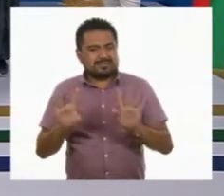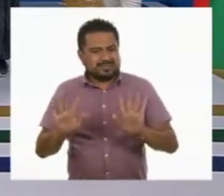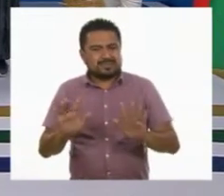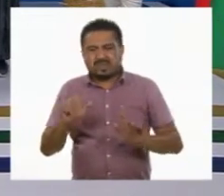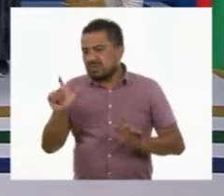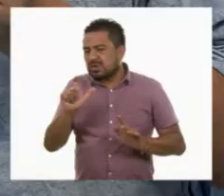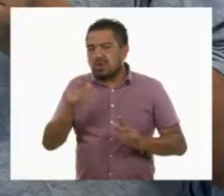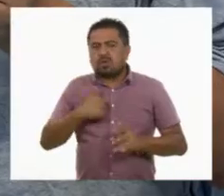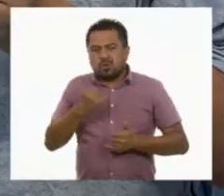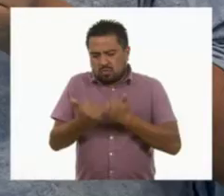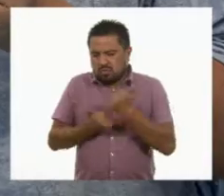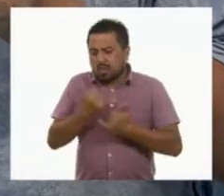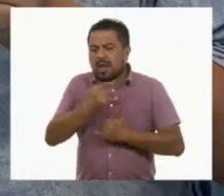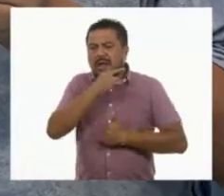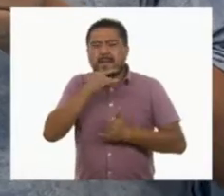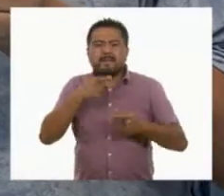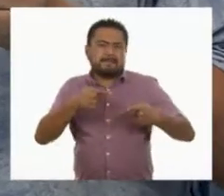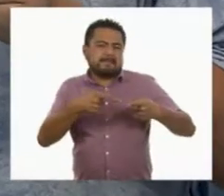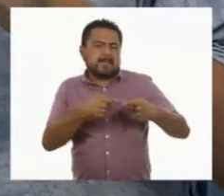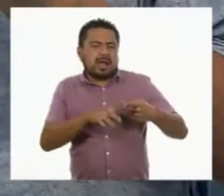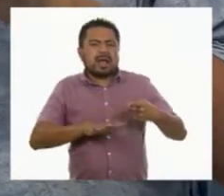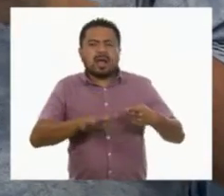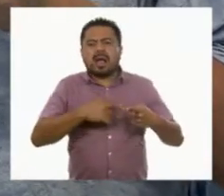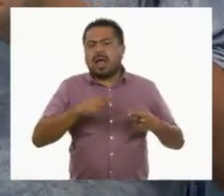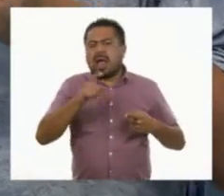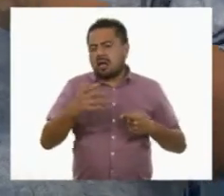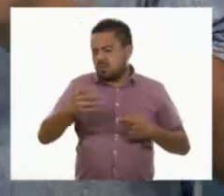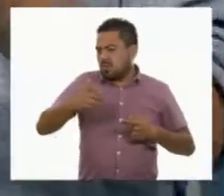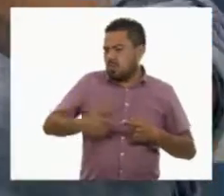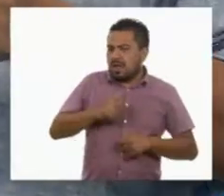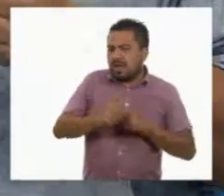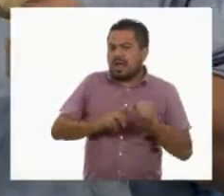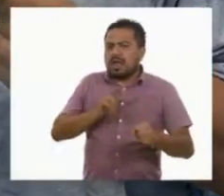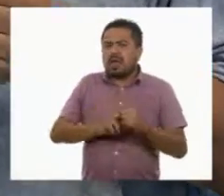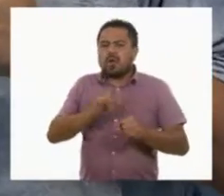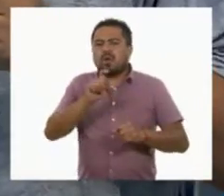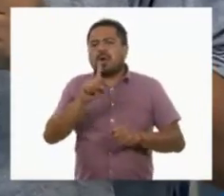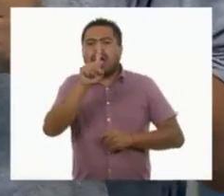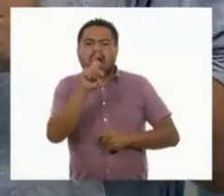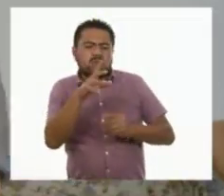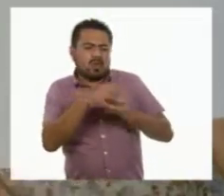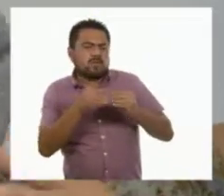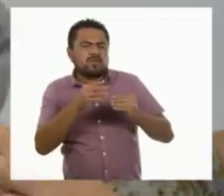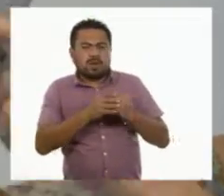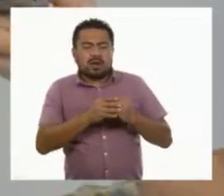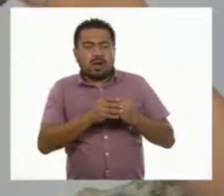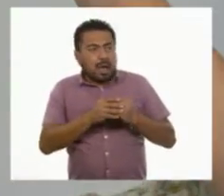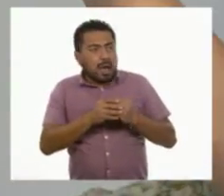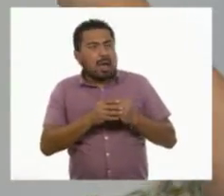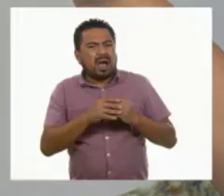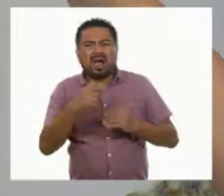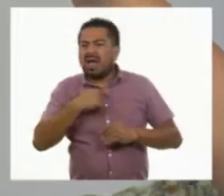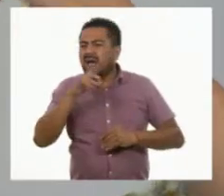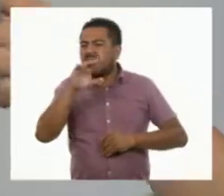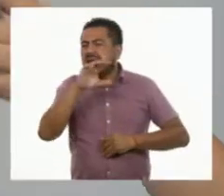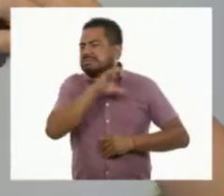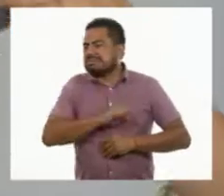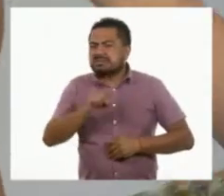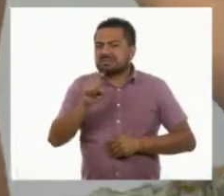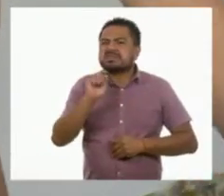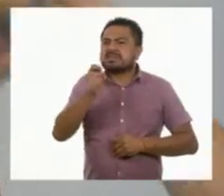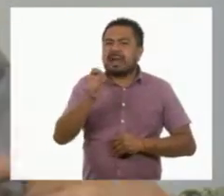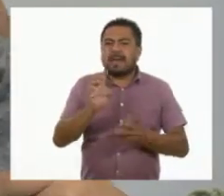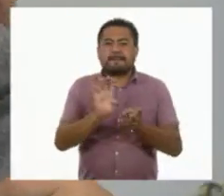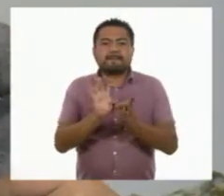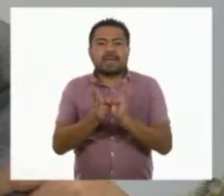que voy a jugar al parque, yo llevo mi agua natural o un agua de fruta. Uy, mi agua favorita es la